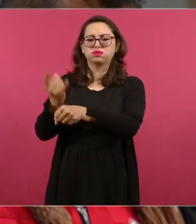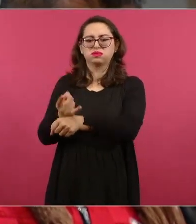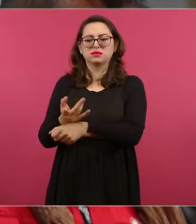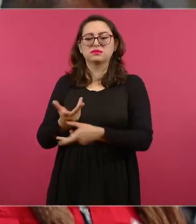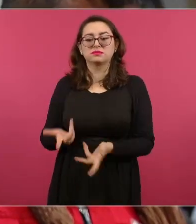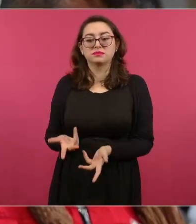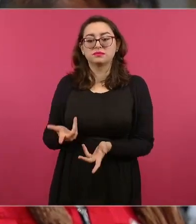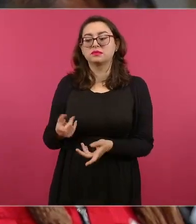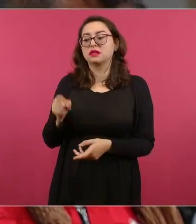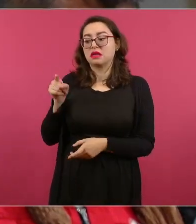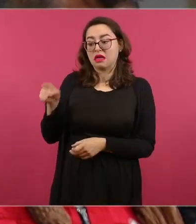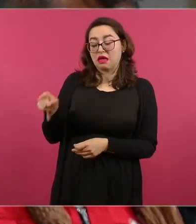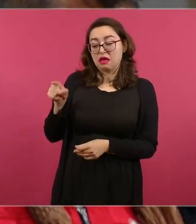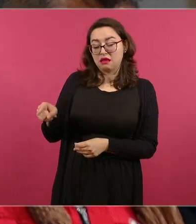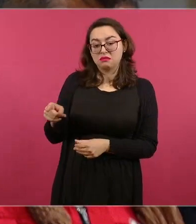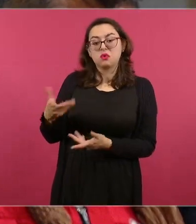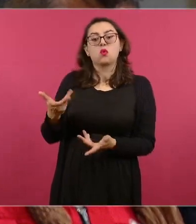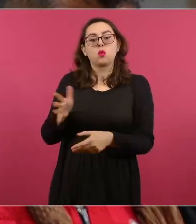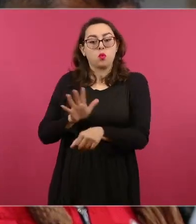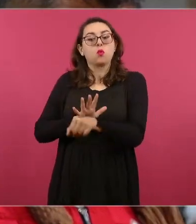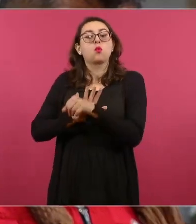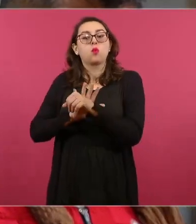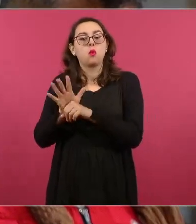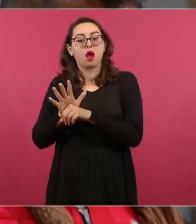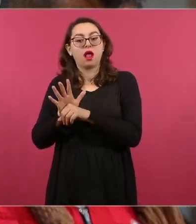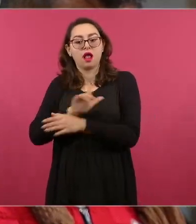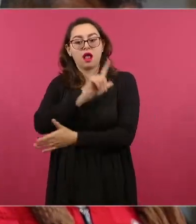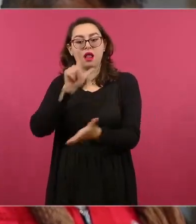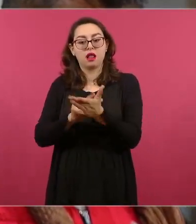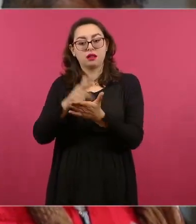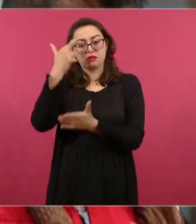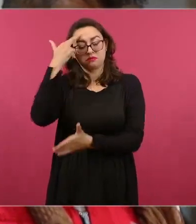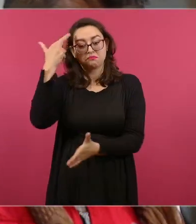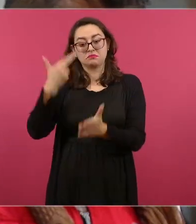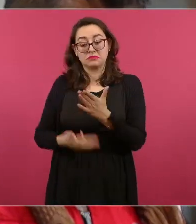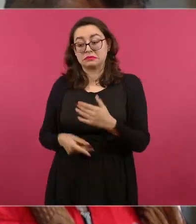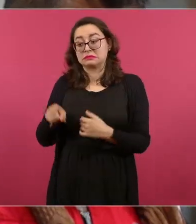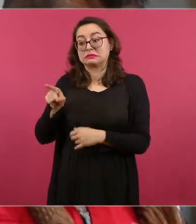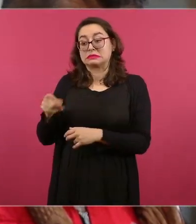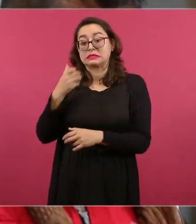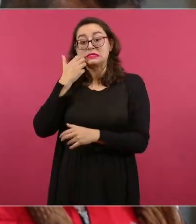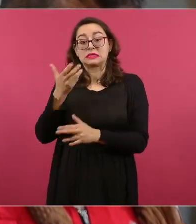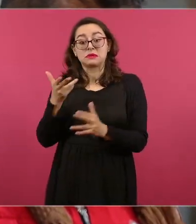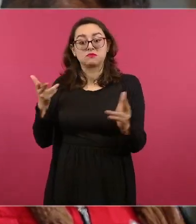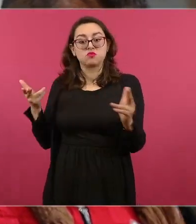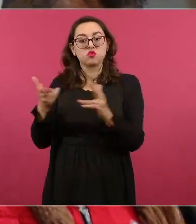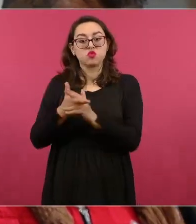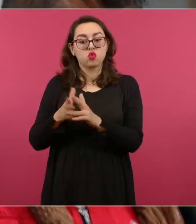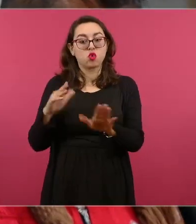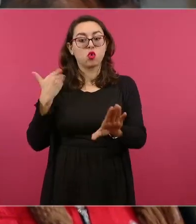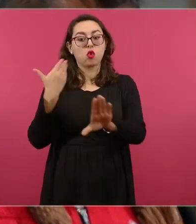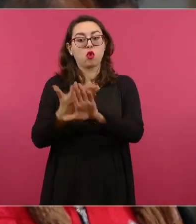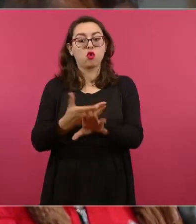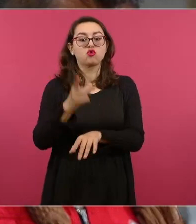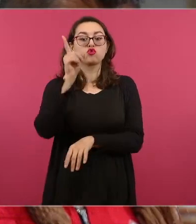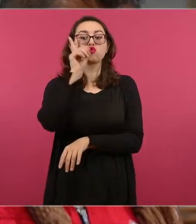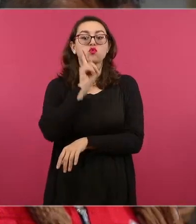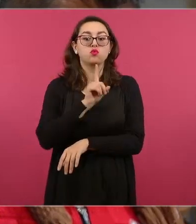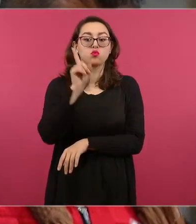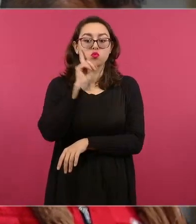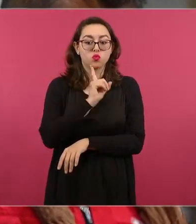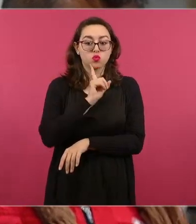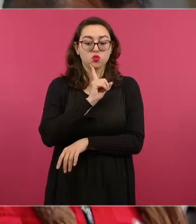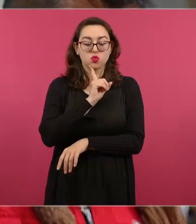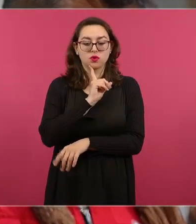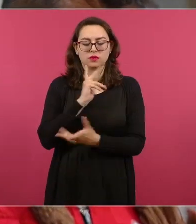de intento de homicidio calificado, esto en grado de tentativa en contra de una mujer. En